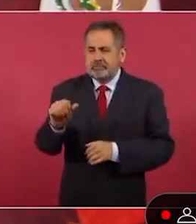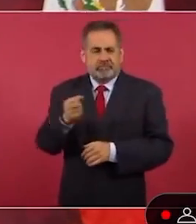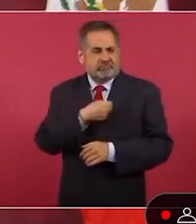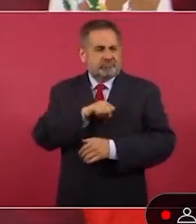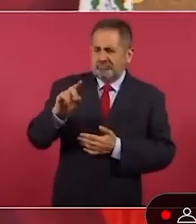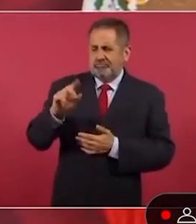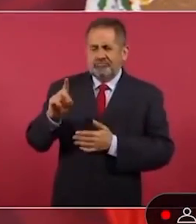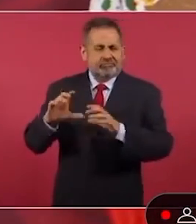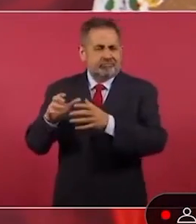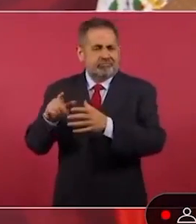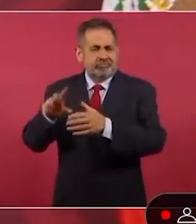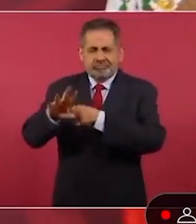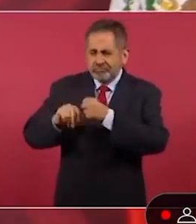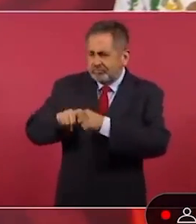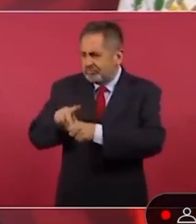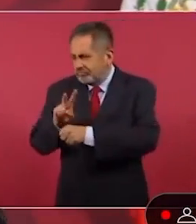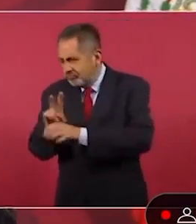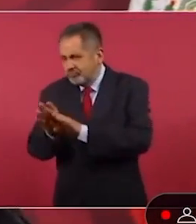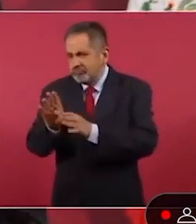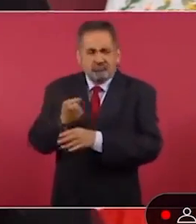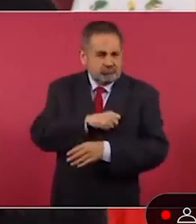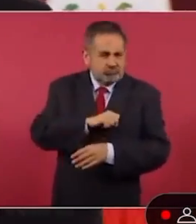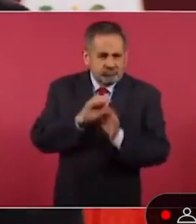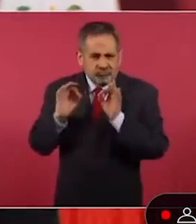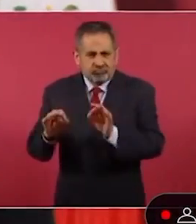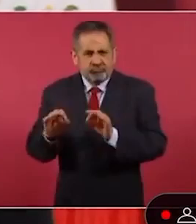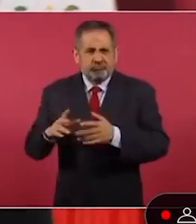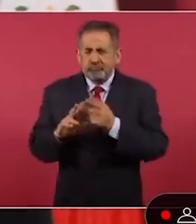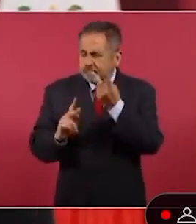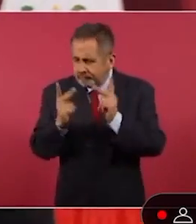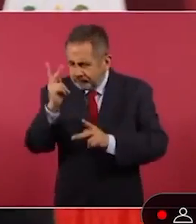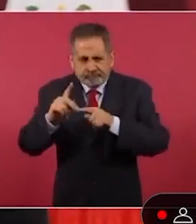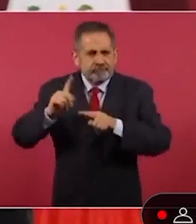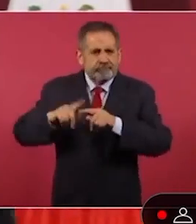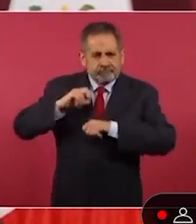de animal, vegetal,